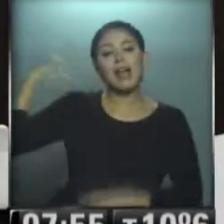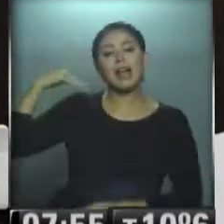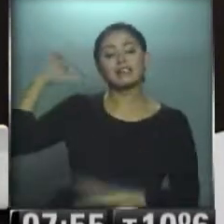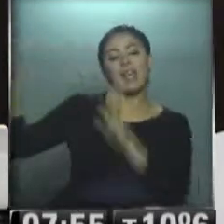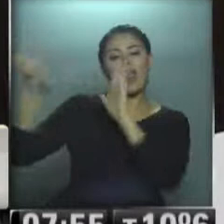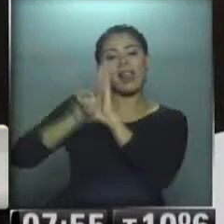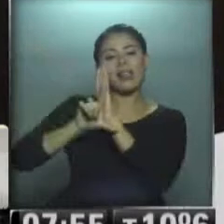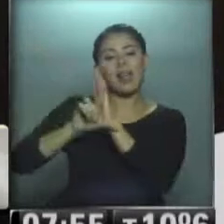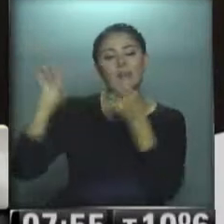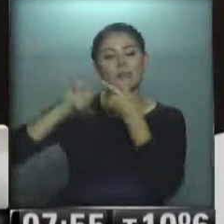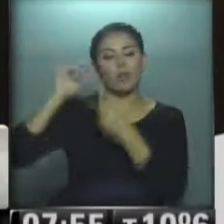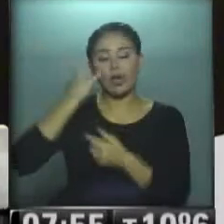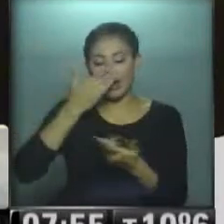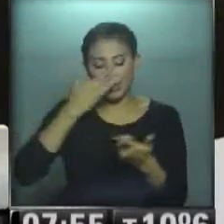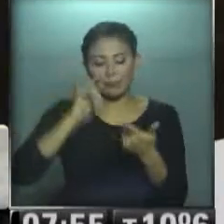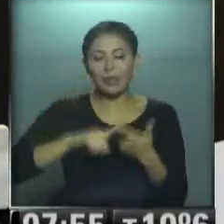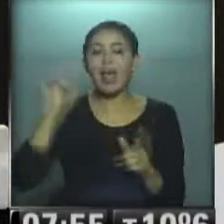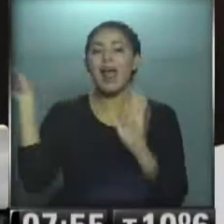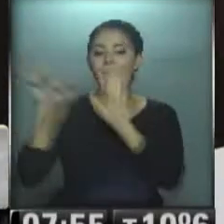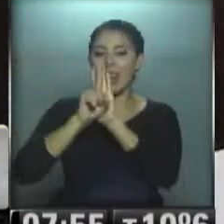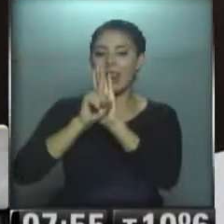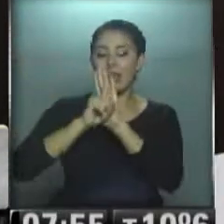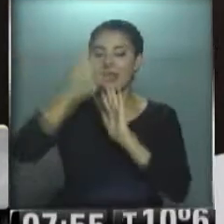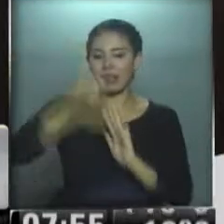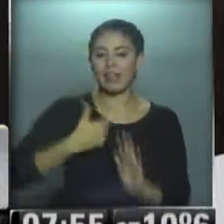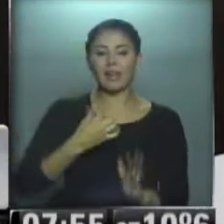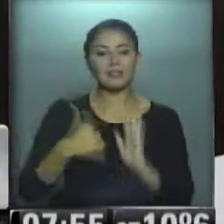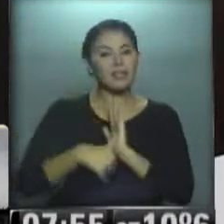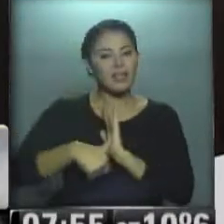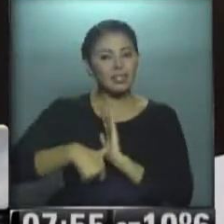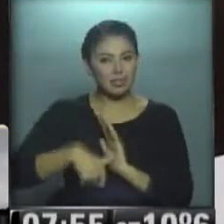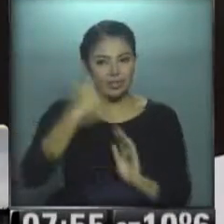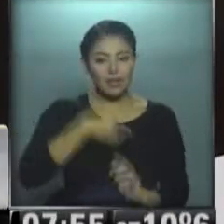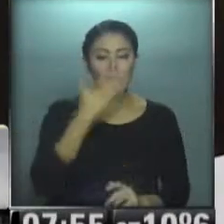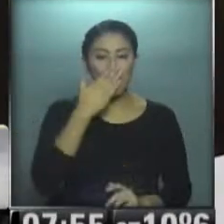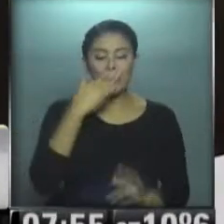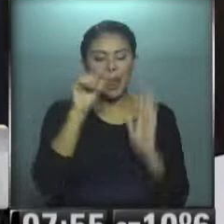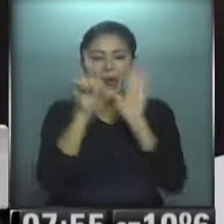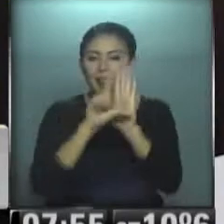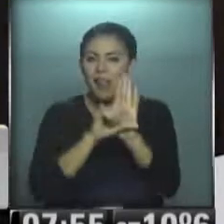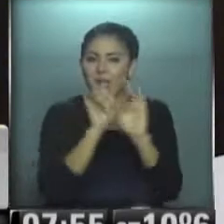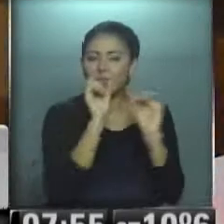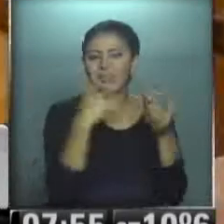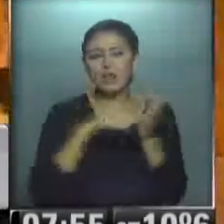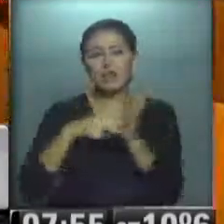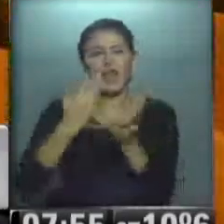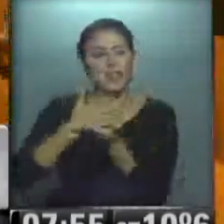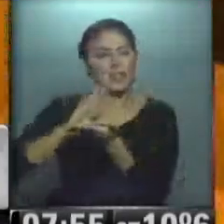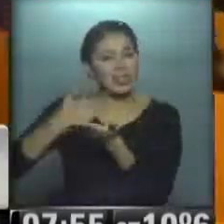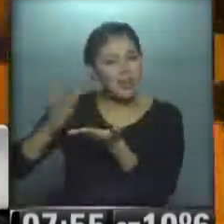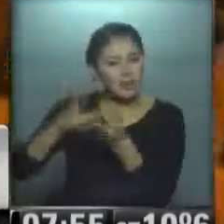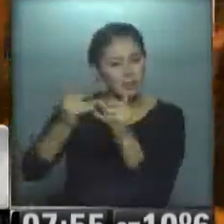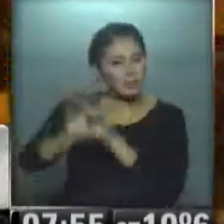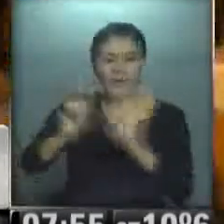matrimonio igualitario, la ley de identidad de género, pero que tengamos esas leyes no significa que no siga habiendo discriminación o no siga